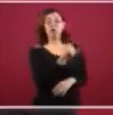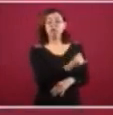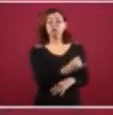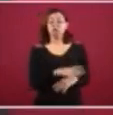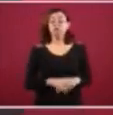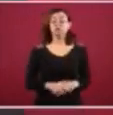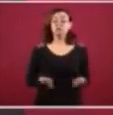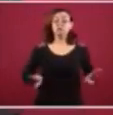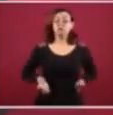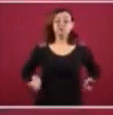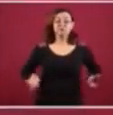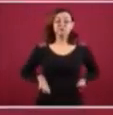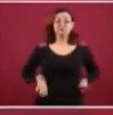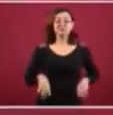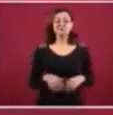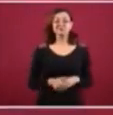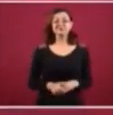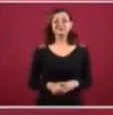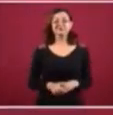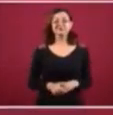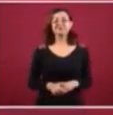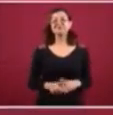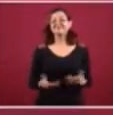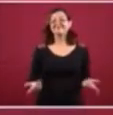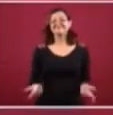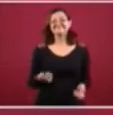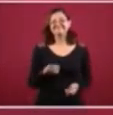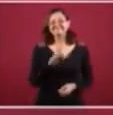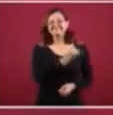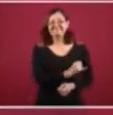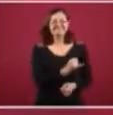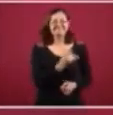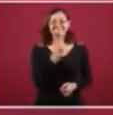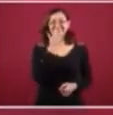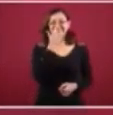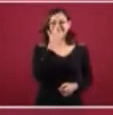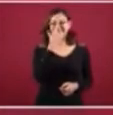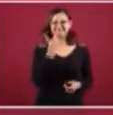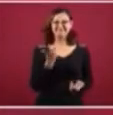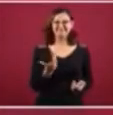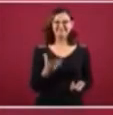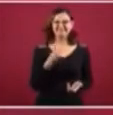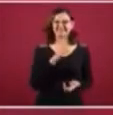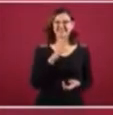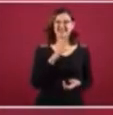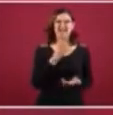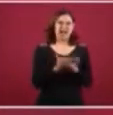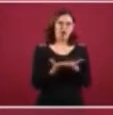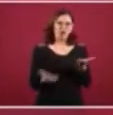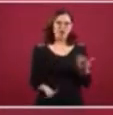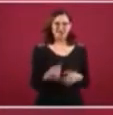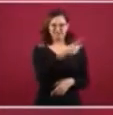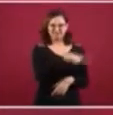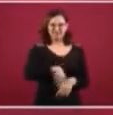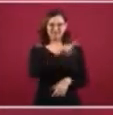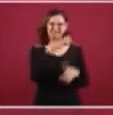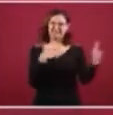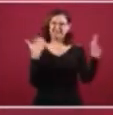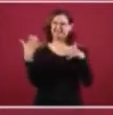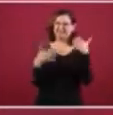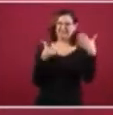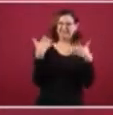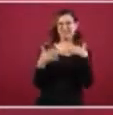Eso los caracteriza, los distingue. Por eso hay cierta nostalgia.